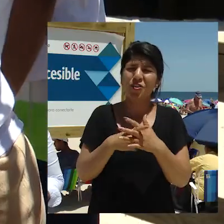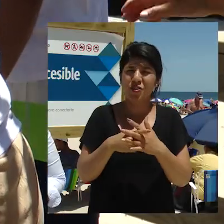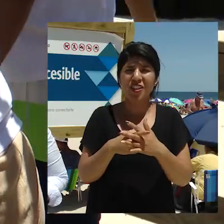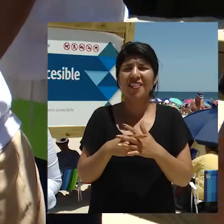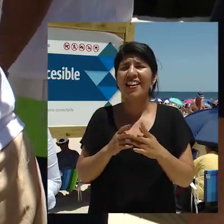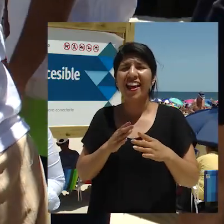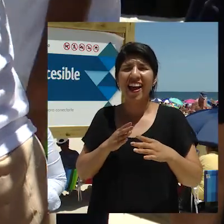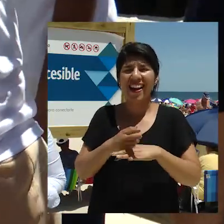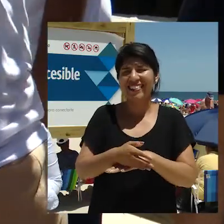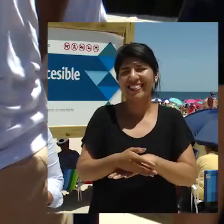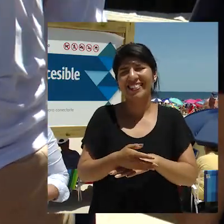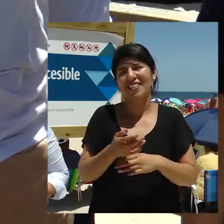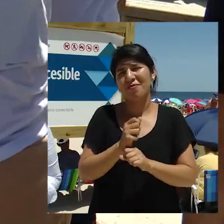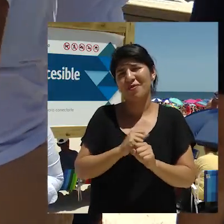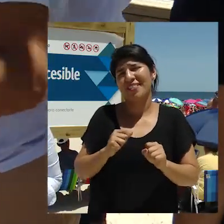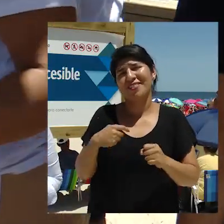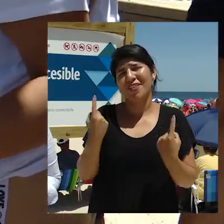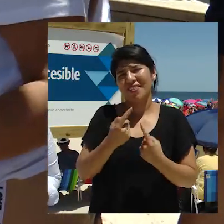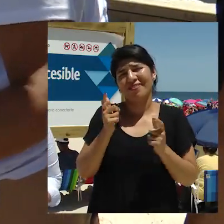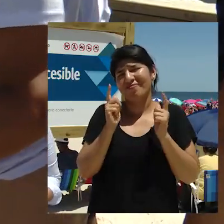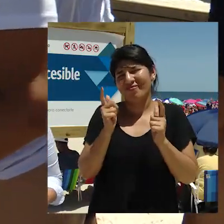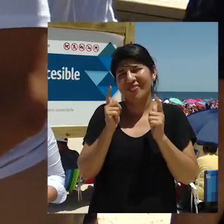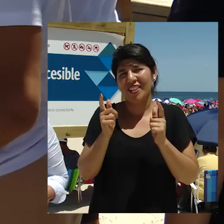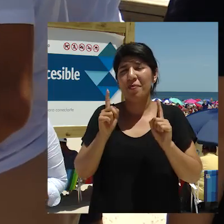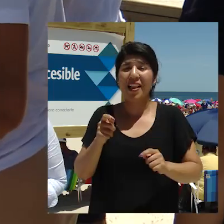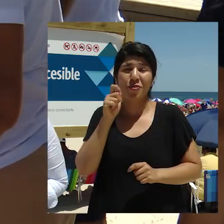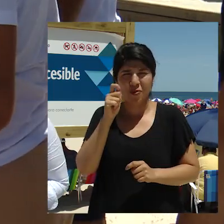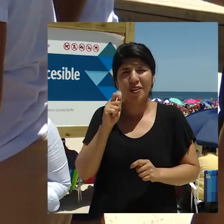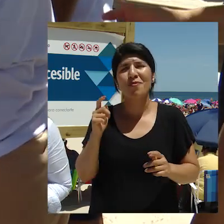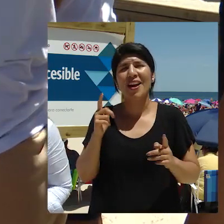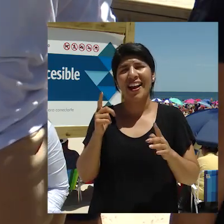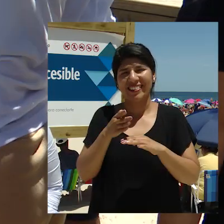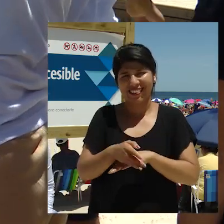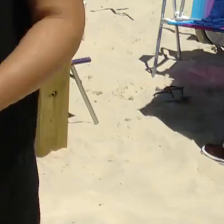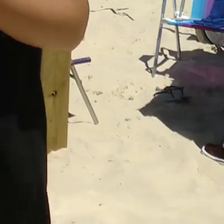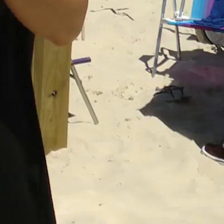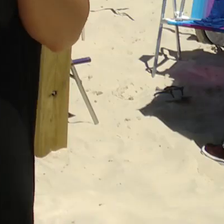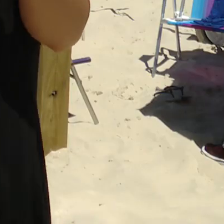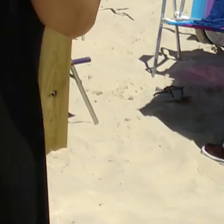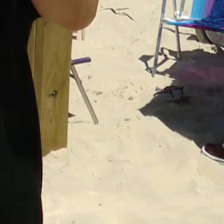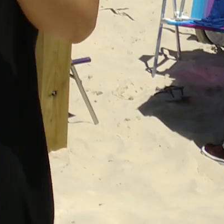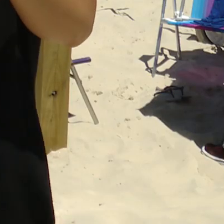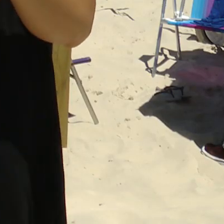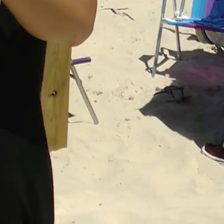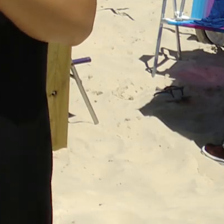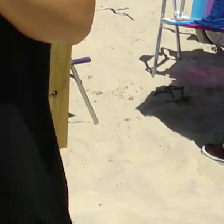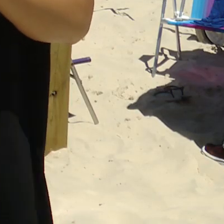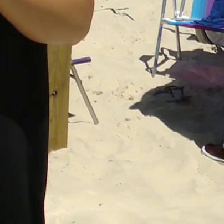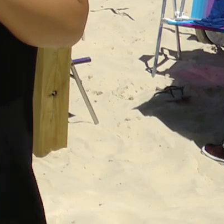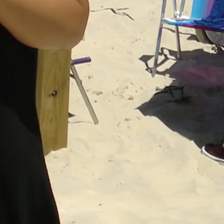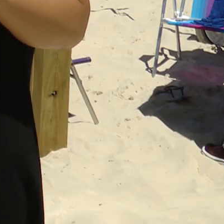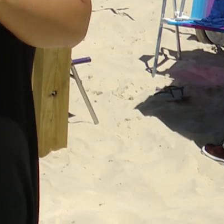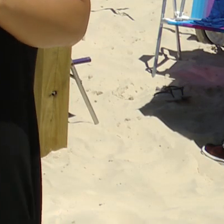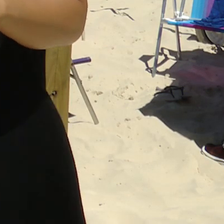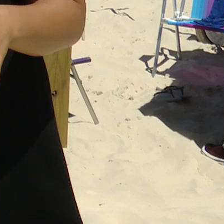inclusivo, accesible y bueno, y confortable para todos y un turismo accesible para todos. Estamos acá con la directora